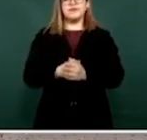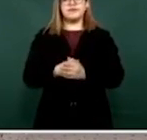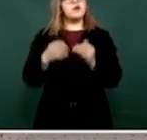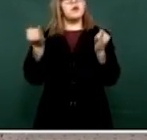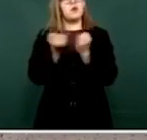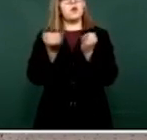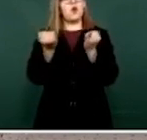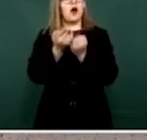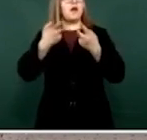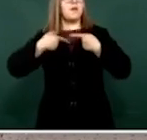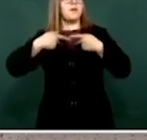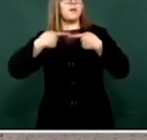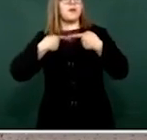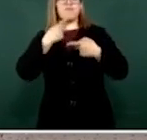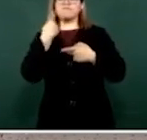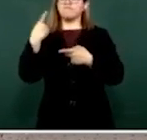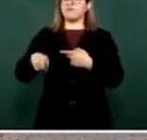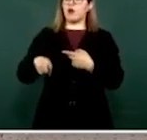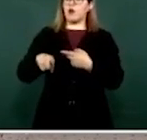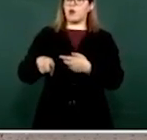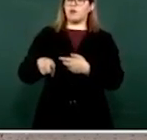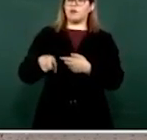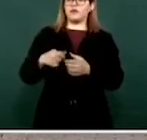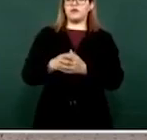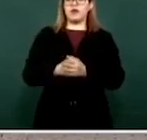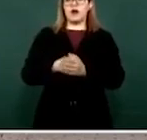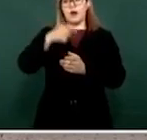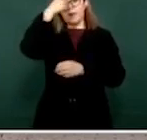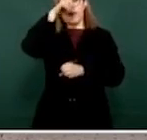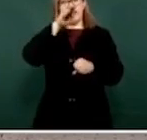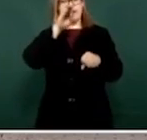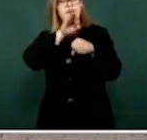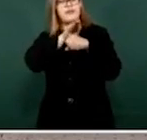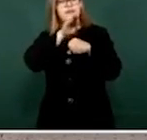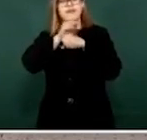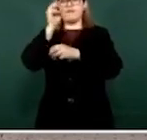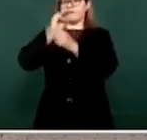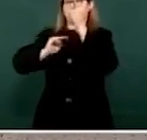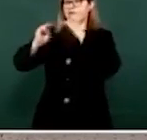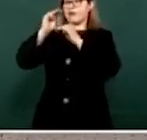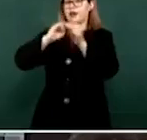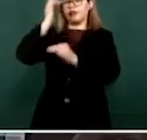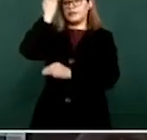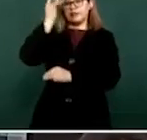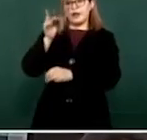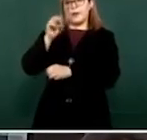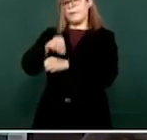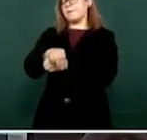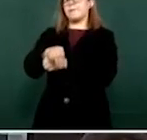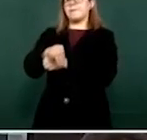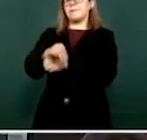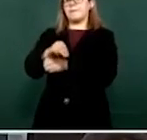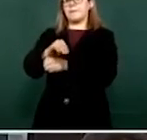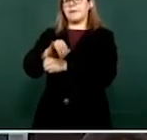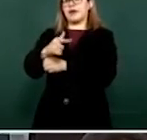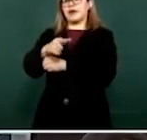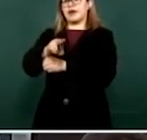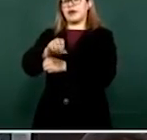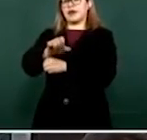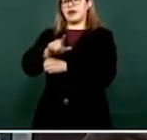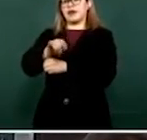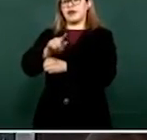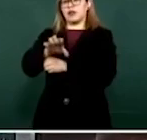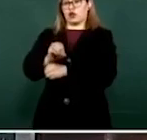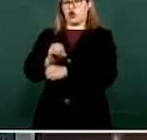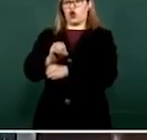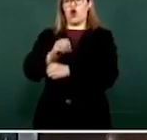está demandando mucho que se proteja la Sierra de San Miguelito. Y el gobernador nos hizo el planteamiento,